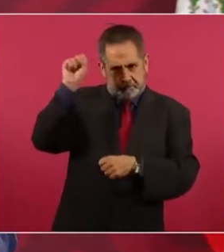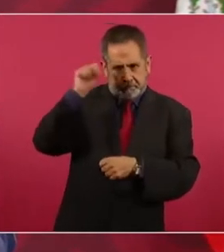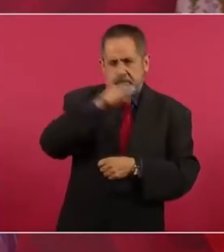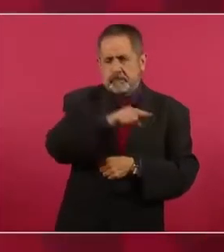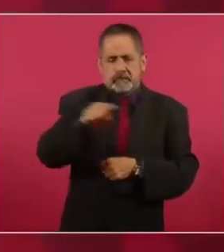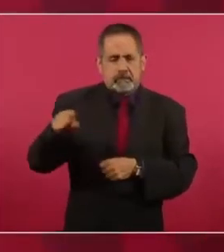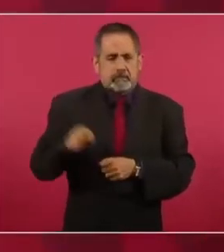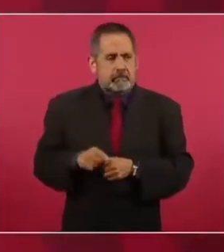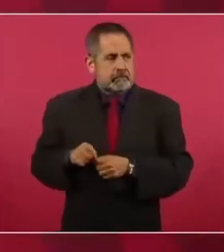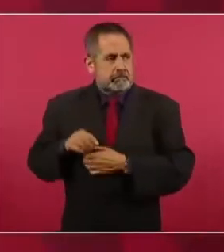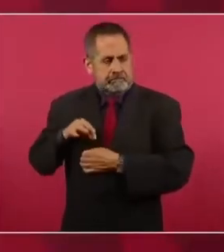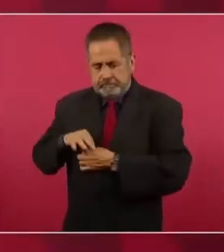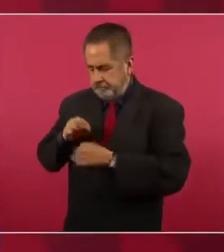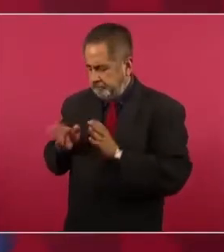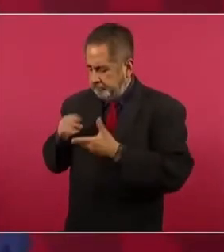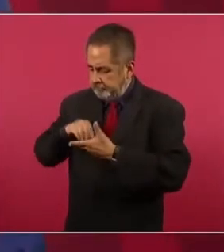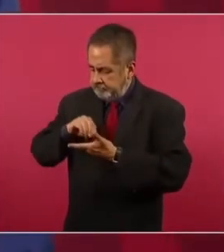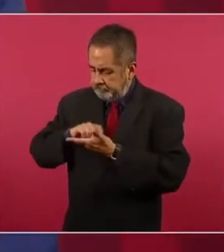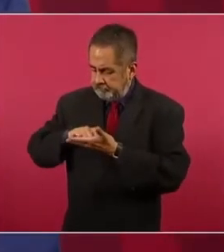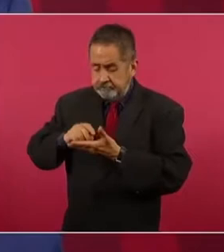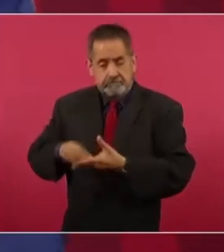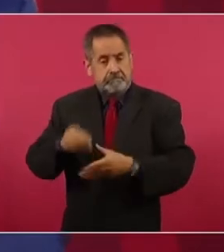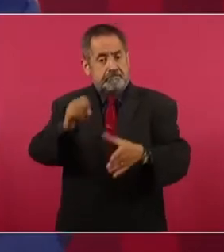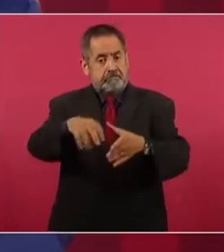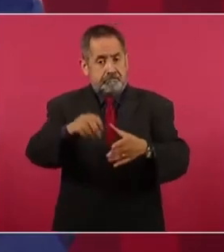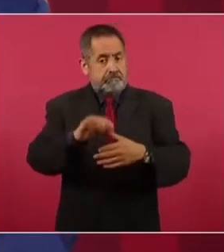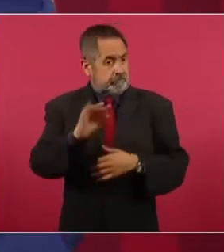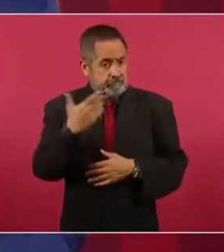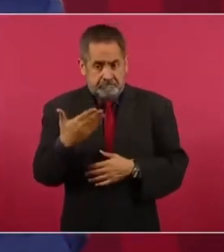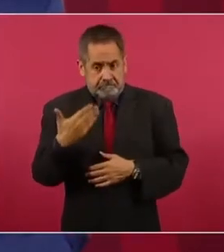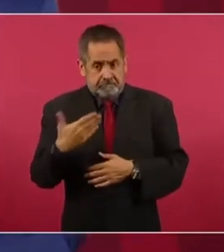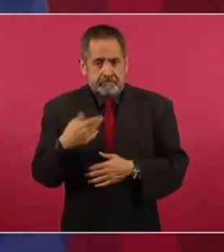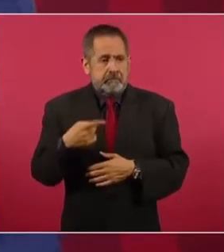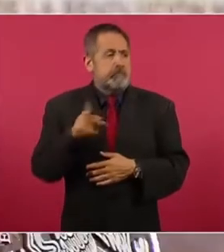y es voto secreto, pero